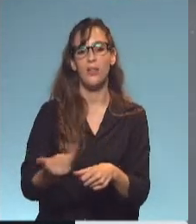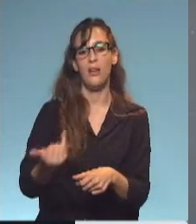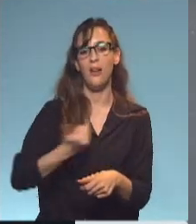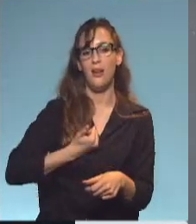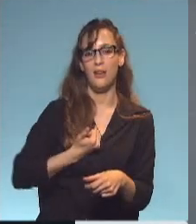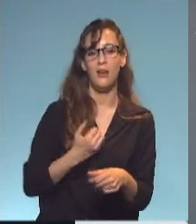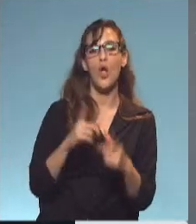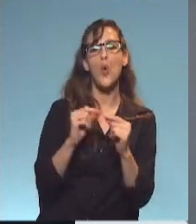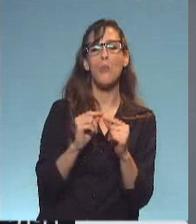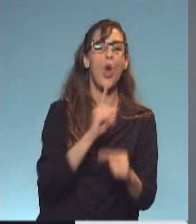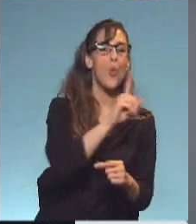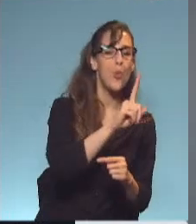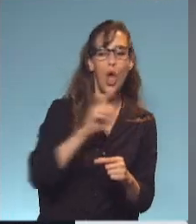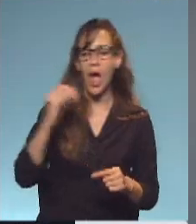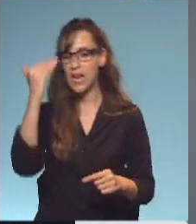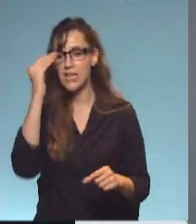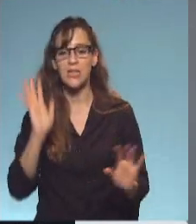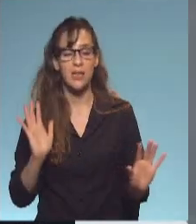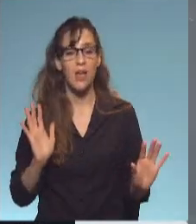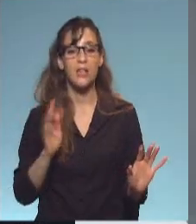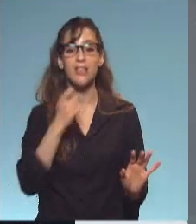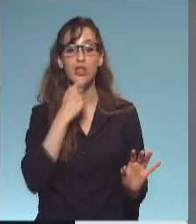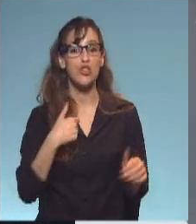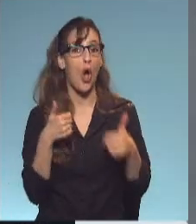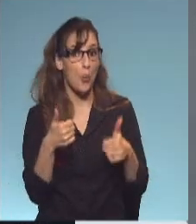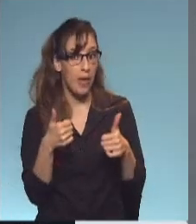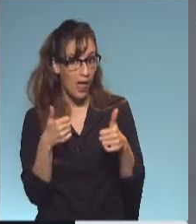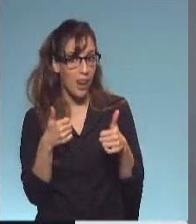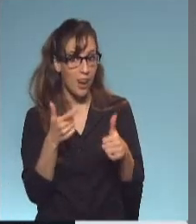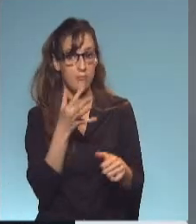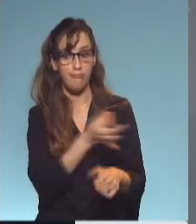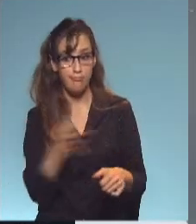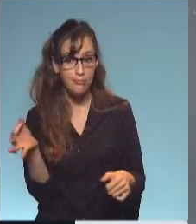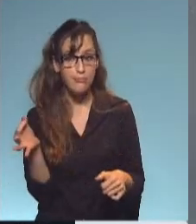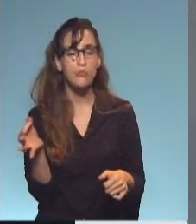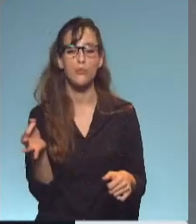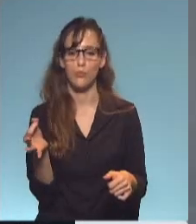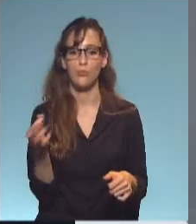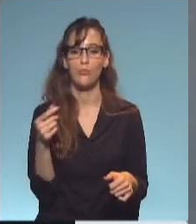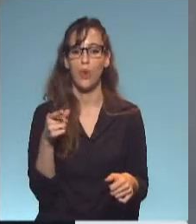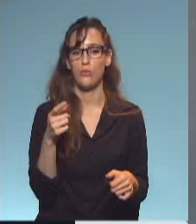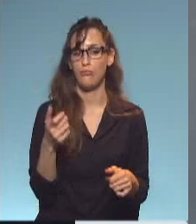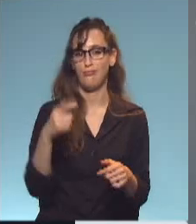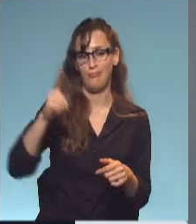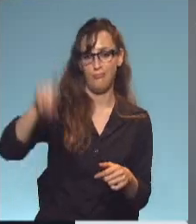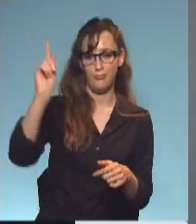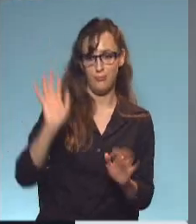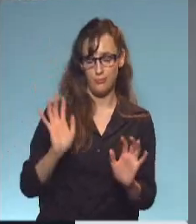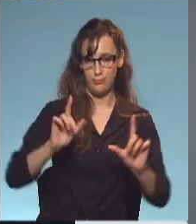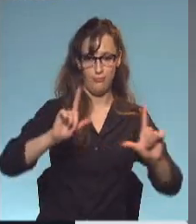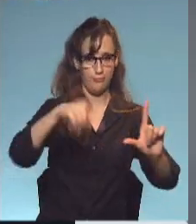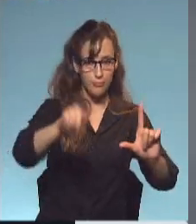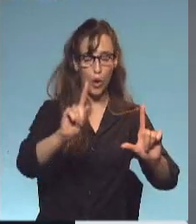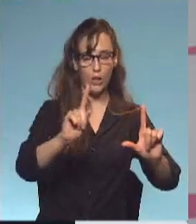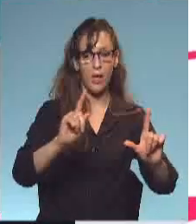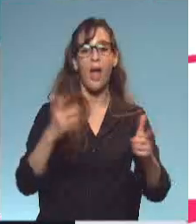15 y yo digo cuál es la palabra. Y vos, Maru, si cuando la hago bien, haces un clic. Sí. Perfecto, dale, te doy un tilde. Wow. Por ejemplo, vamos a ver si sale, ¿eh? Sí,